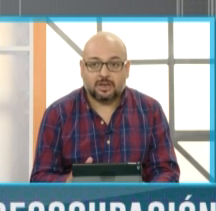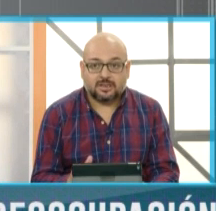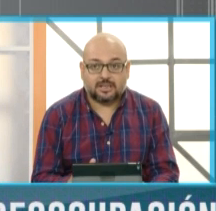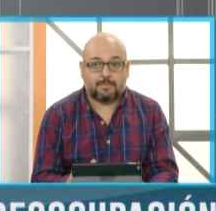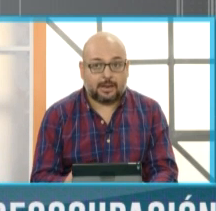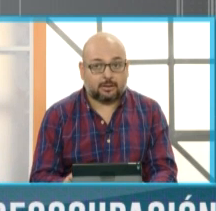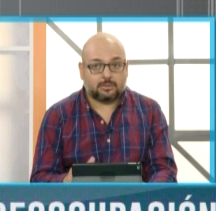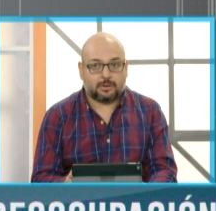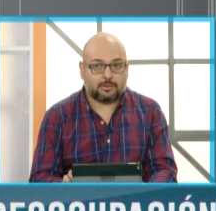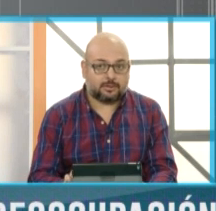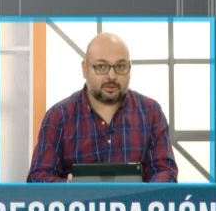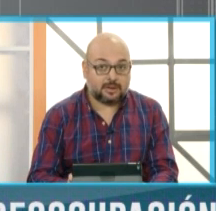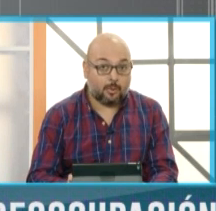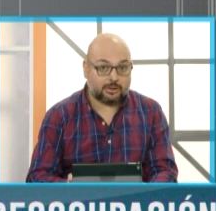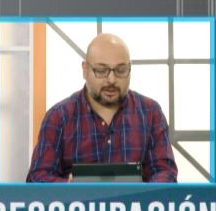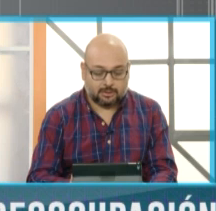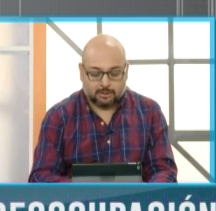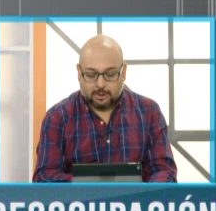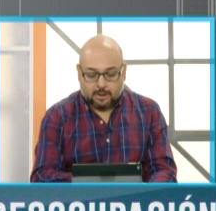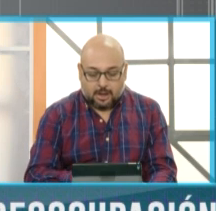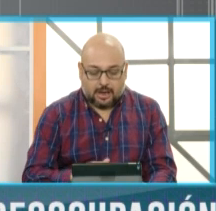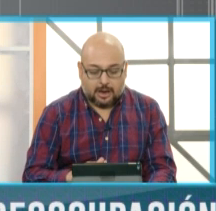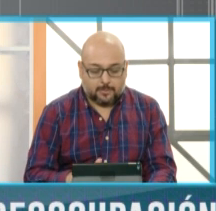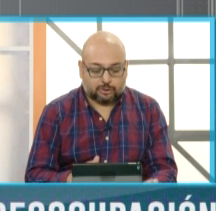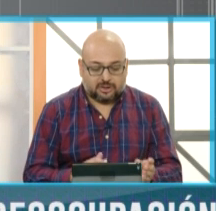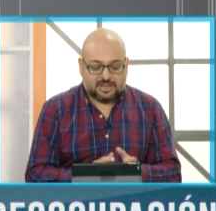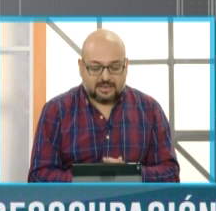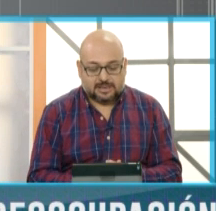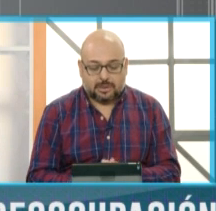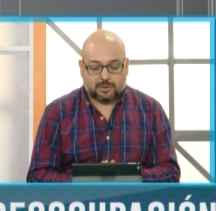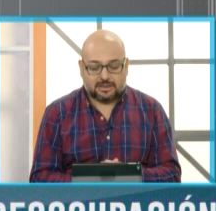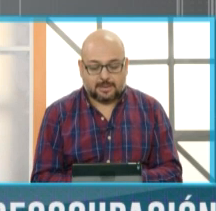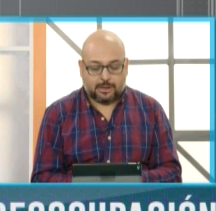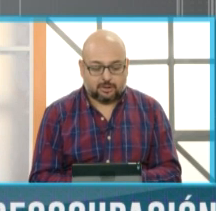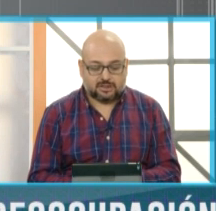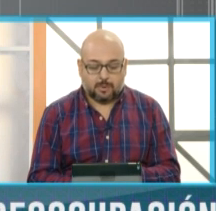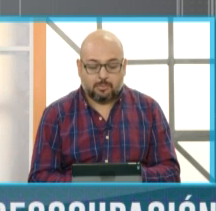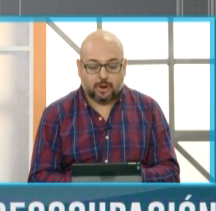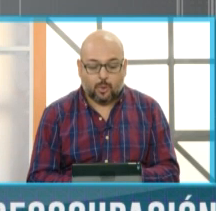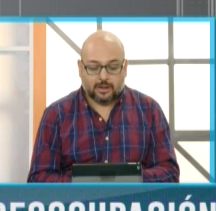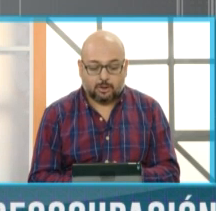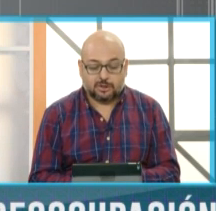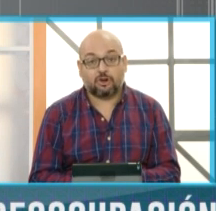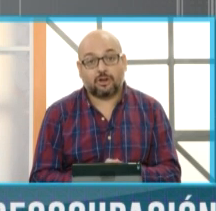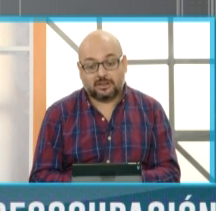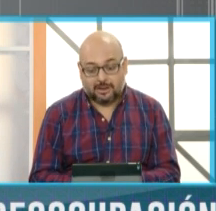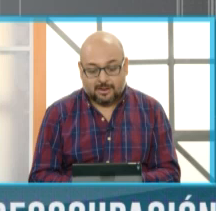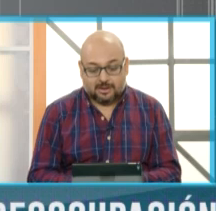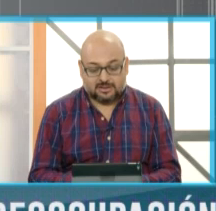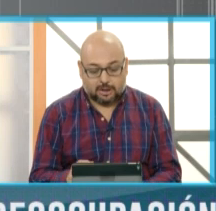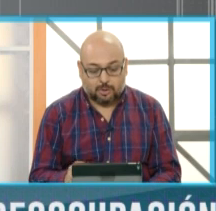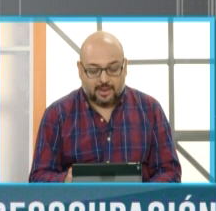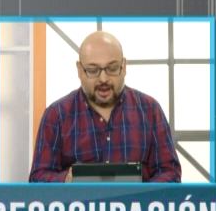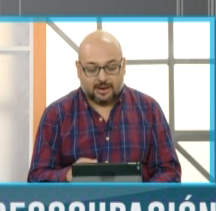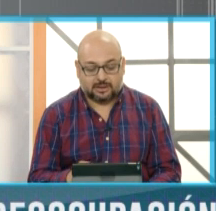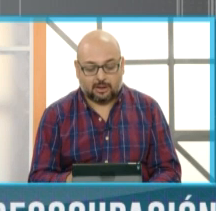ellos sin empleo. Bueno, esto es lo que estaba cuestionando, ¿no? Otro dice, la Iglesia pide por el desempleo, dice, los mismos que guardan los bolsos con guita,